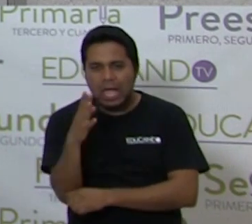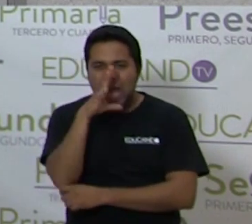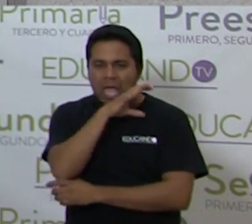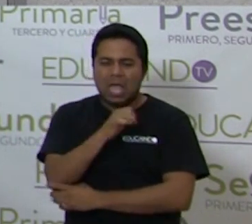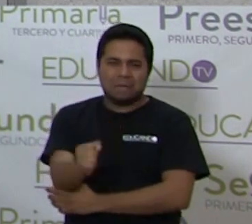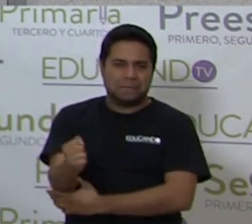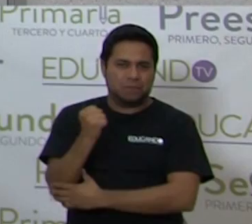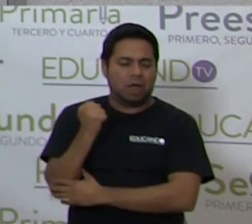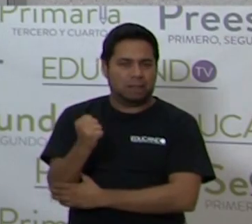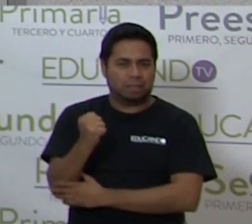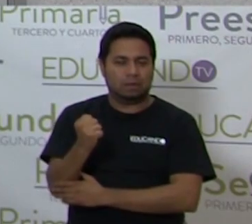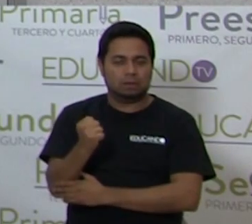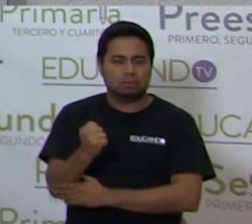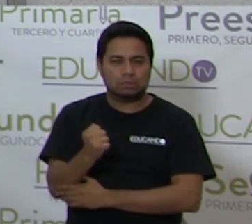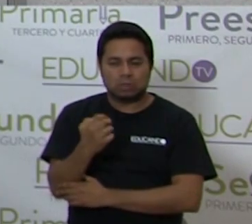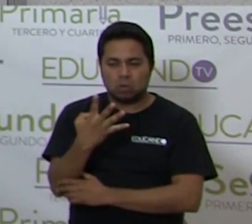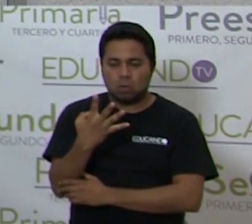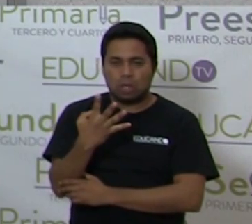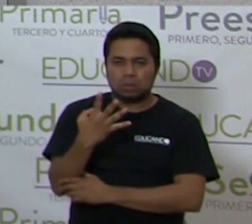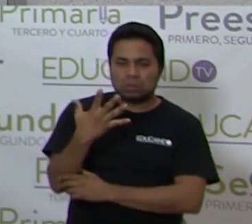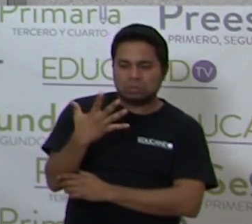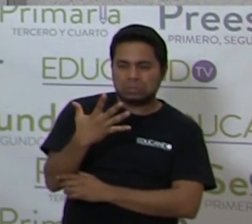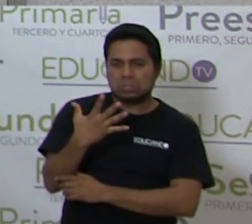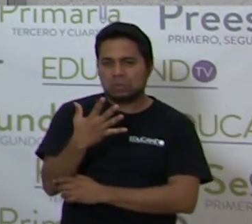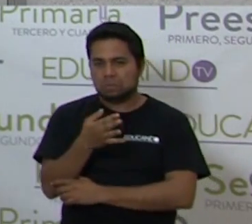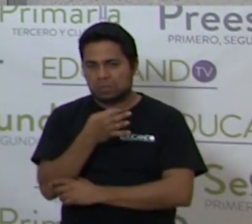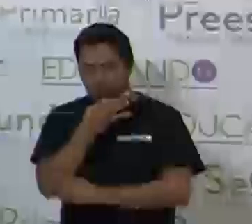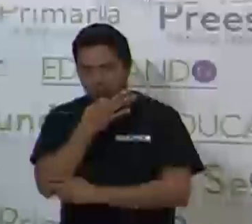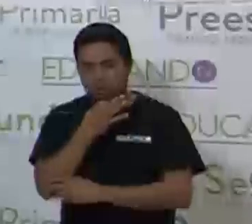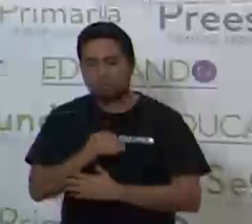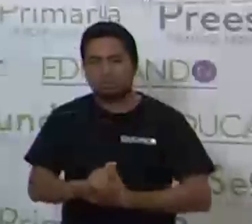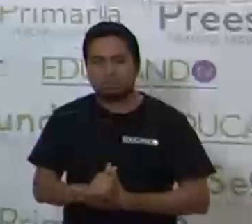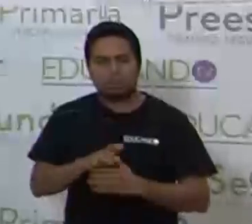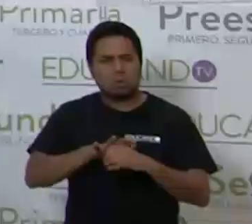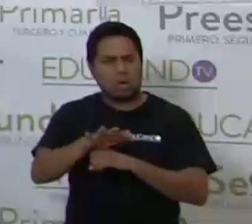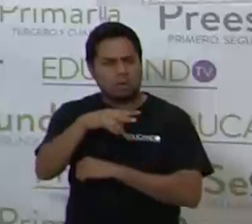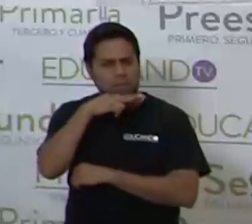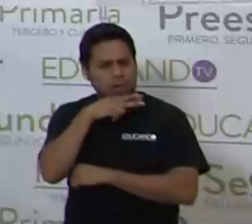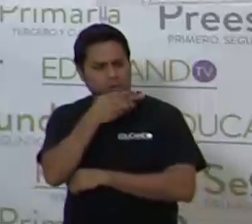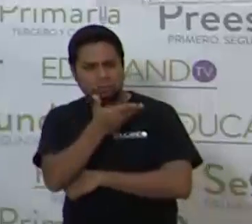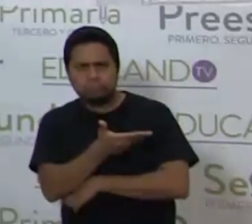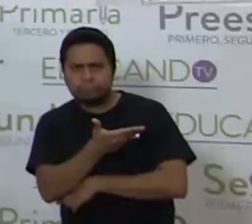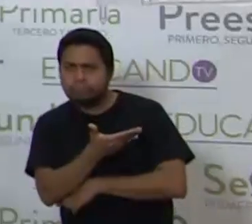Bien, durante 4 o 5 minutos. ¿Cuál es el verbo acá?